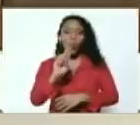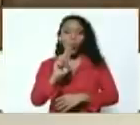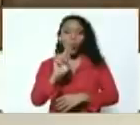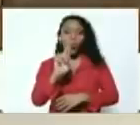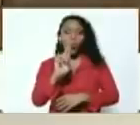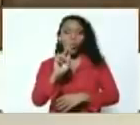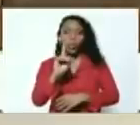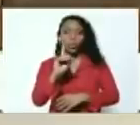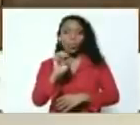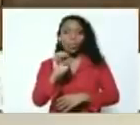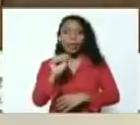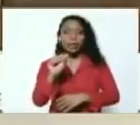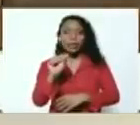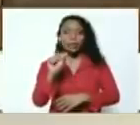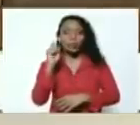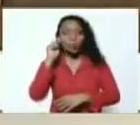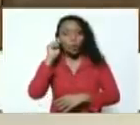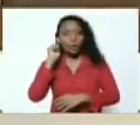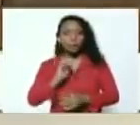Suárez Anderson.